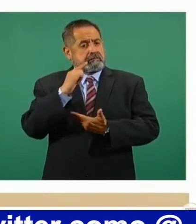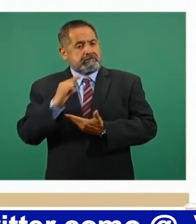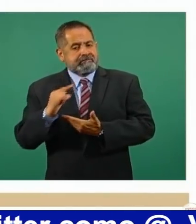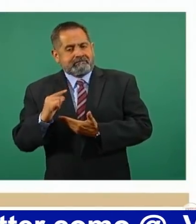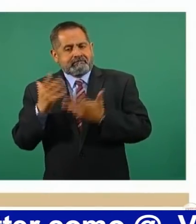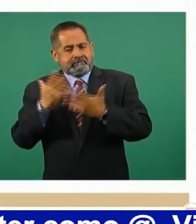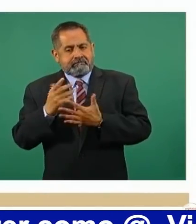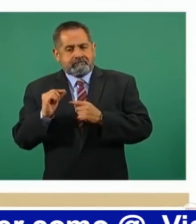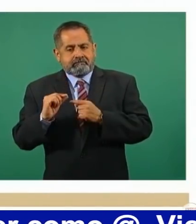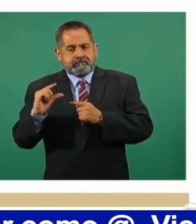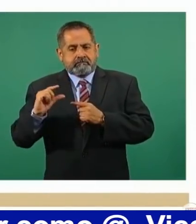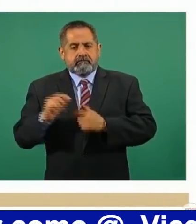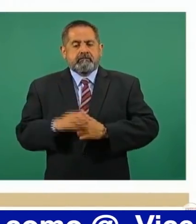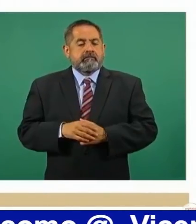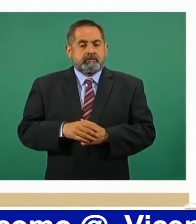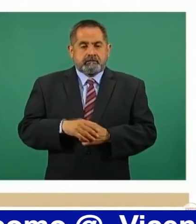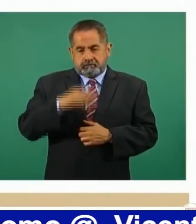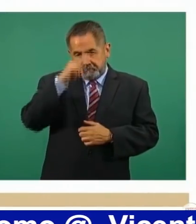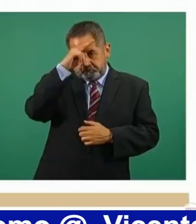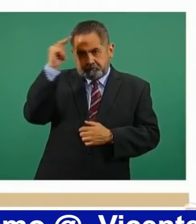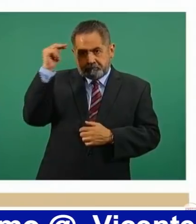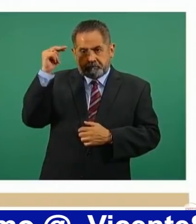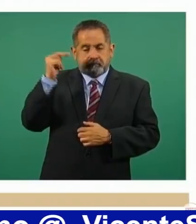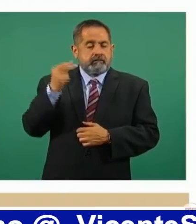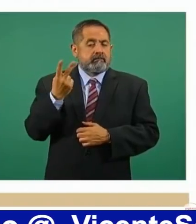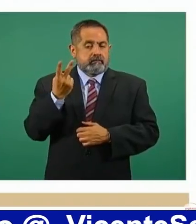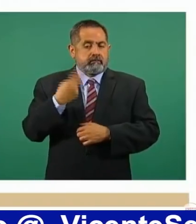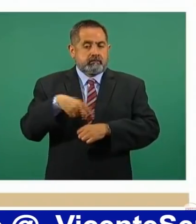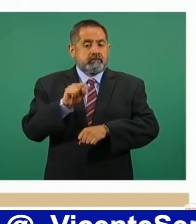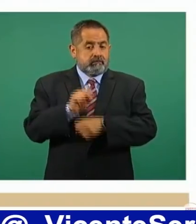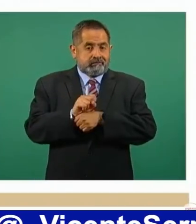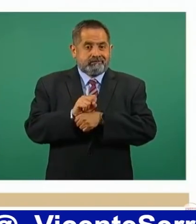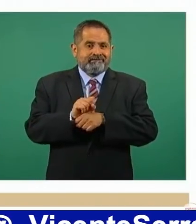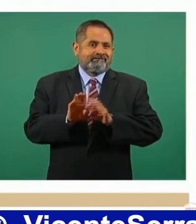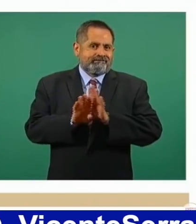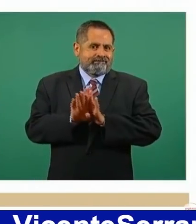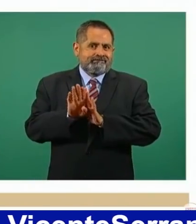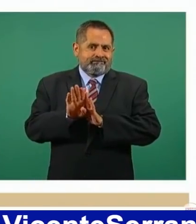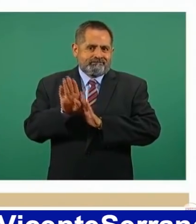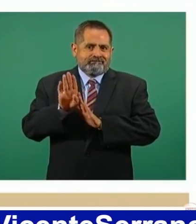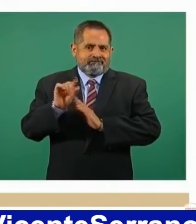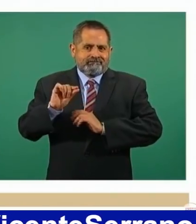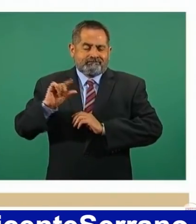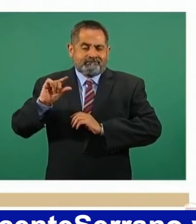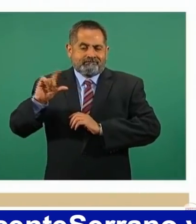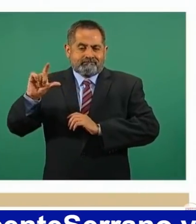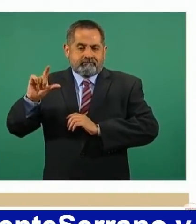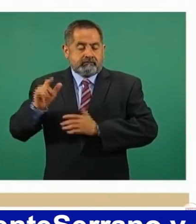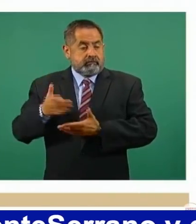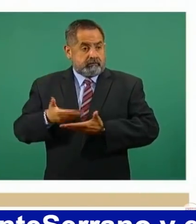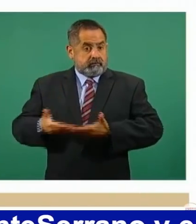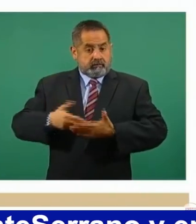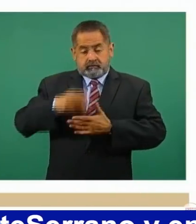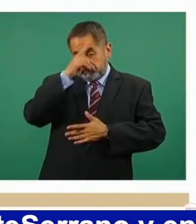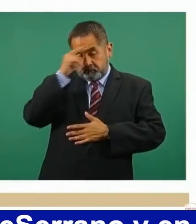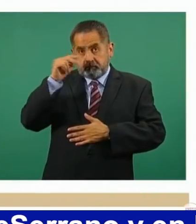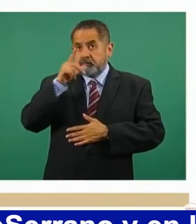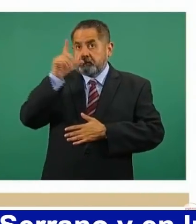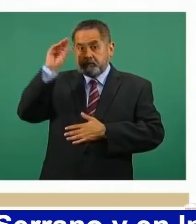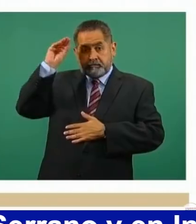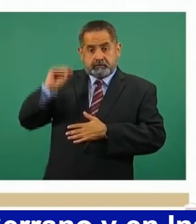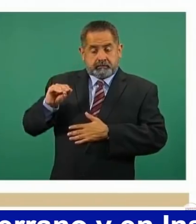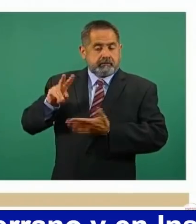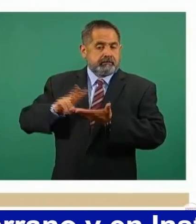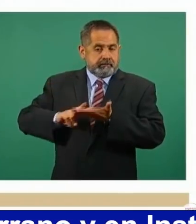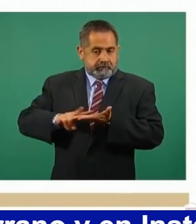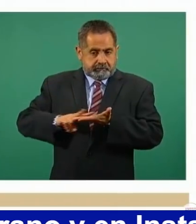siguiente. Nayarit ya lleva 2 semanas, Nayarit está en semáforo verde y nos